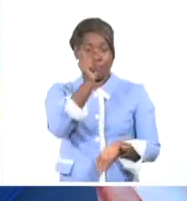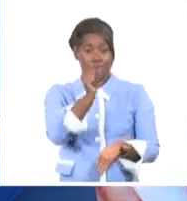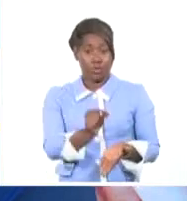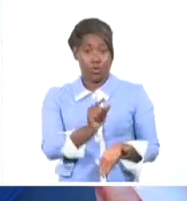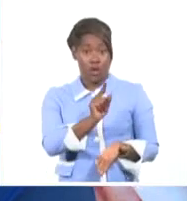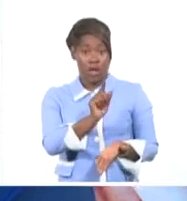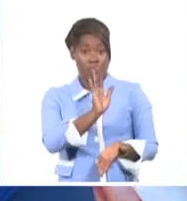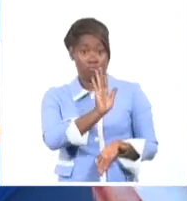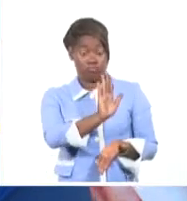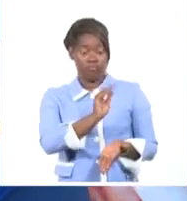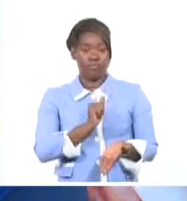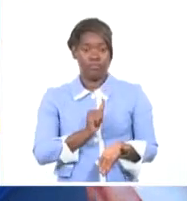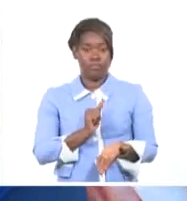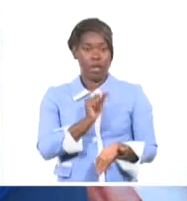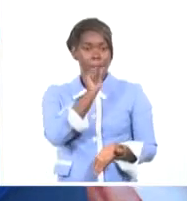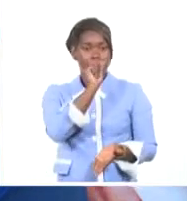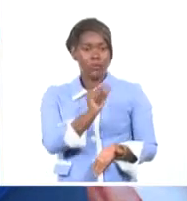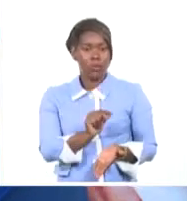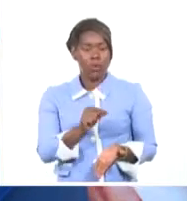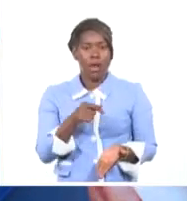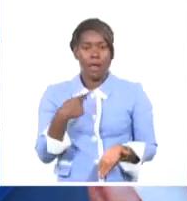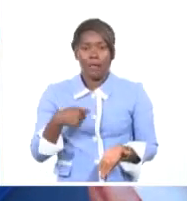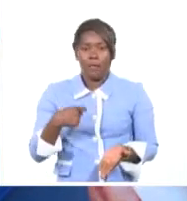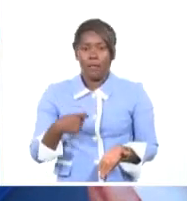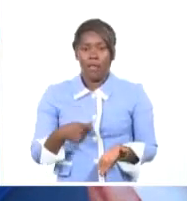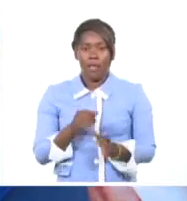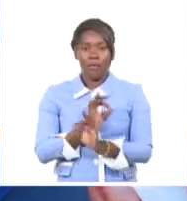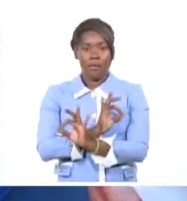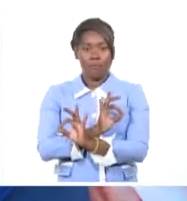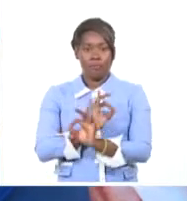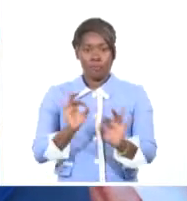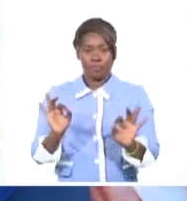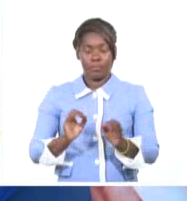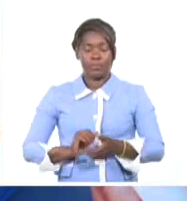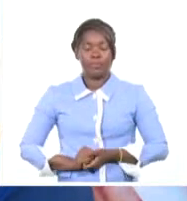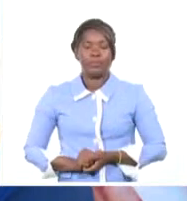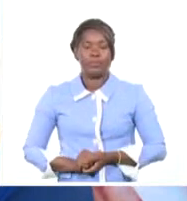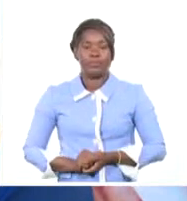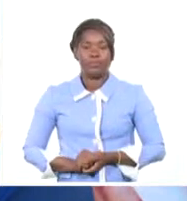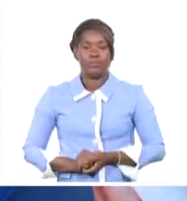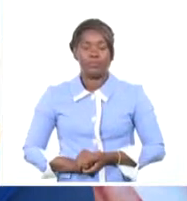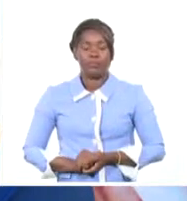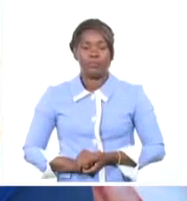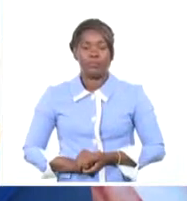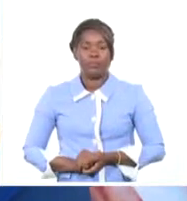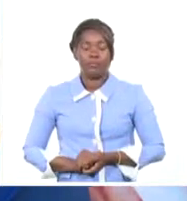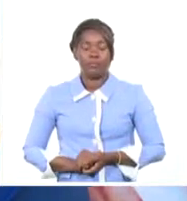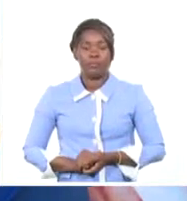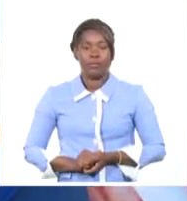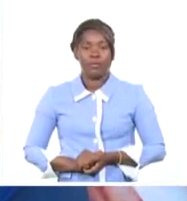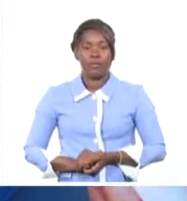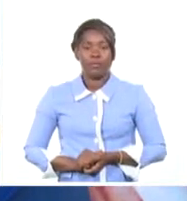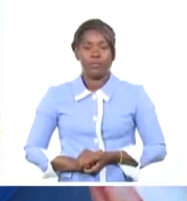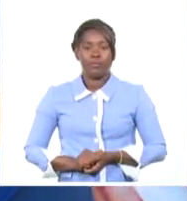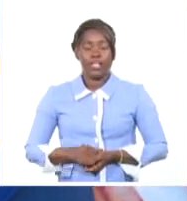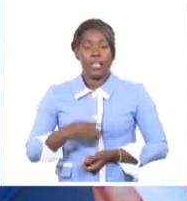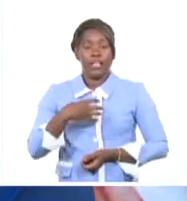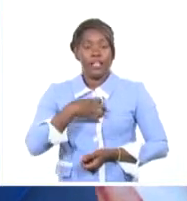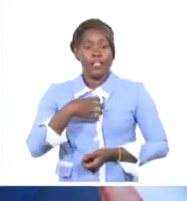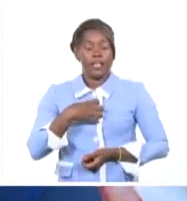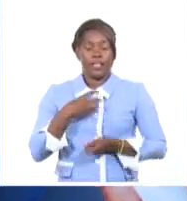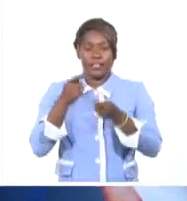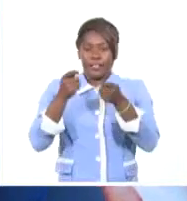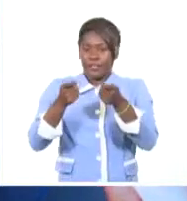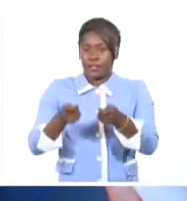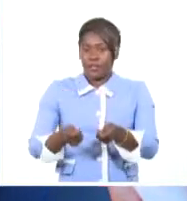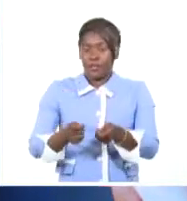una figura en el orden del sistema democrático de nuestro país decisiva, porque realmente es